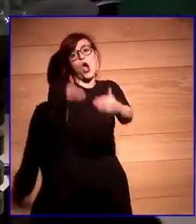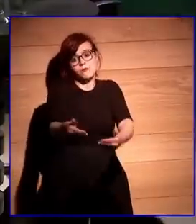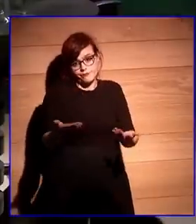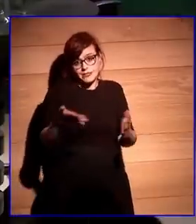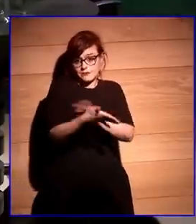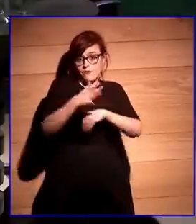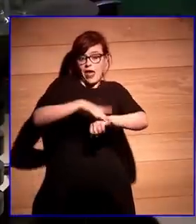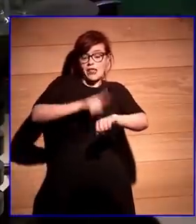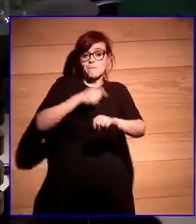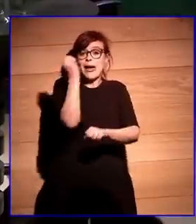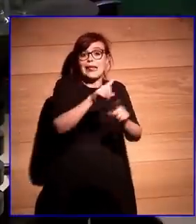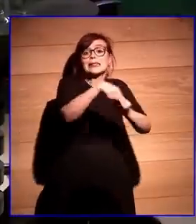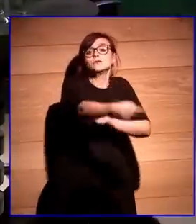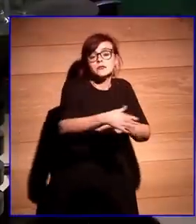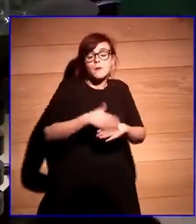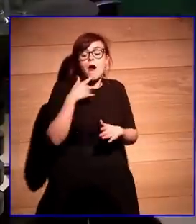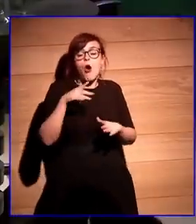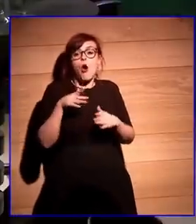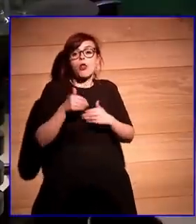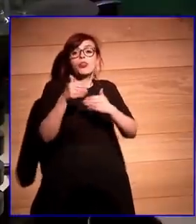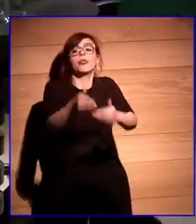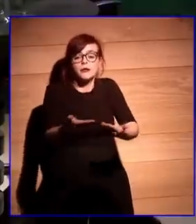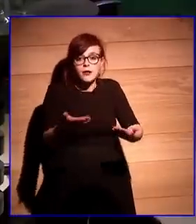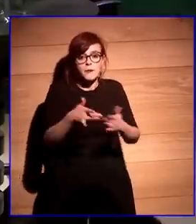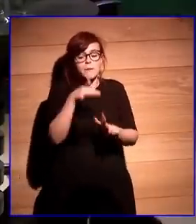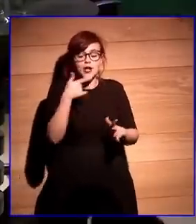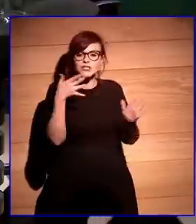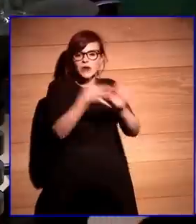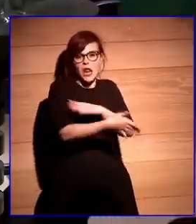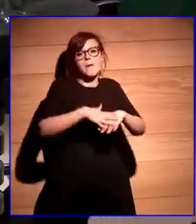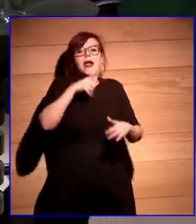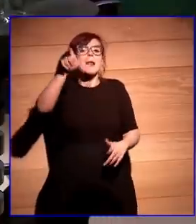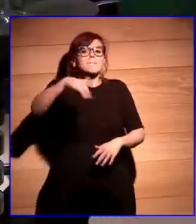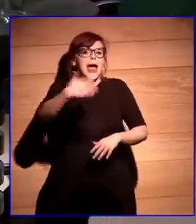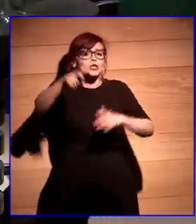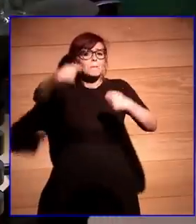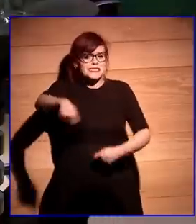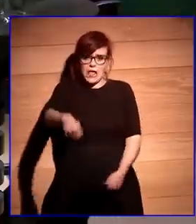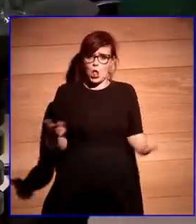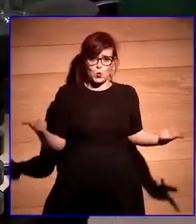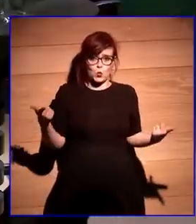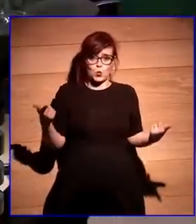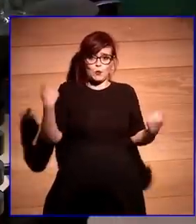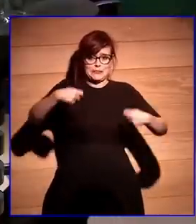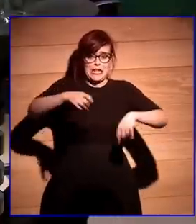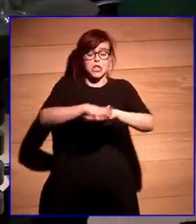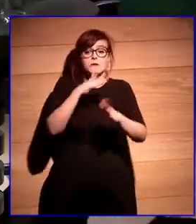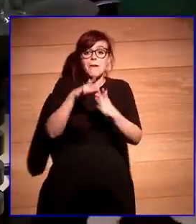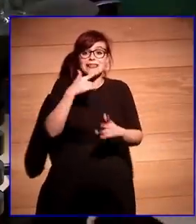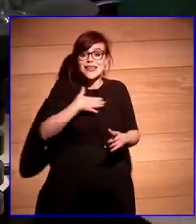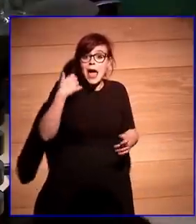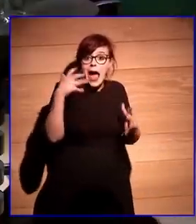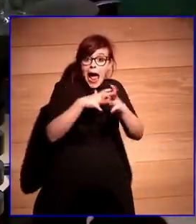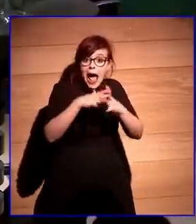dejando para luego lo de matarle. Claro. Pero sí. Porque necesita explicárselo. Yo creo que es pesado. El villano es pesado. Porque dice, si le quieres